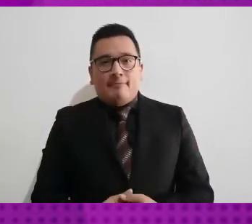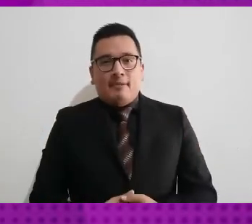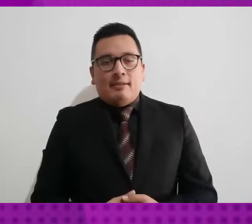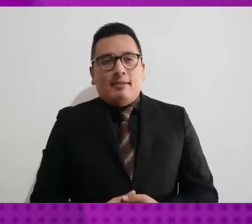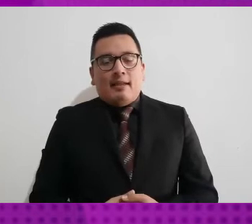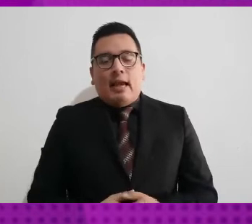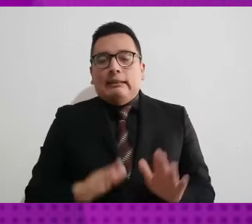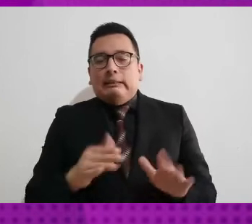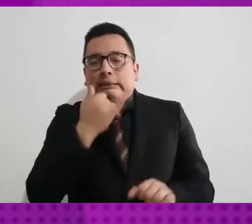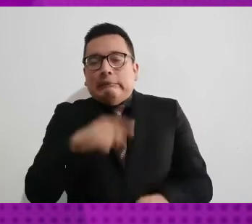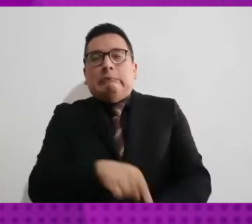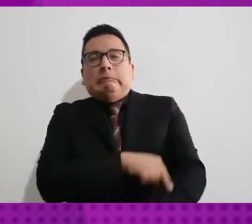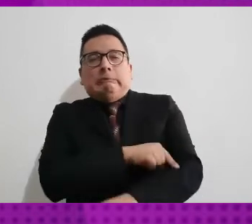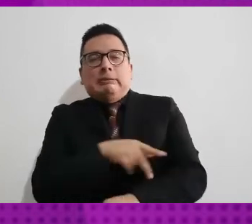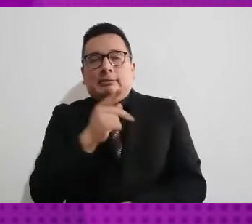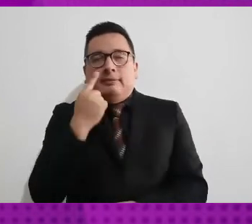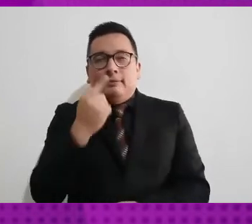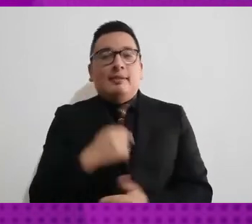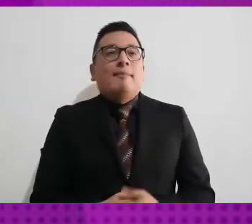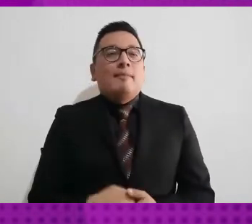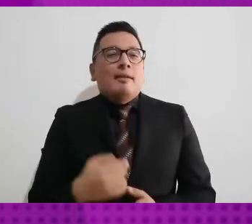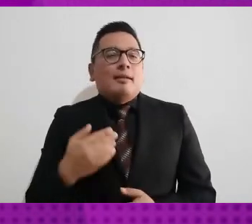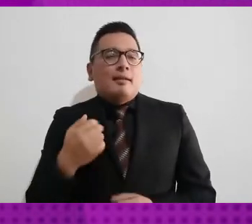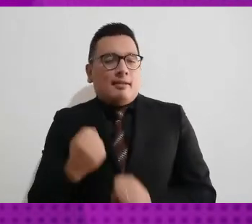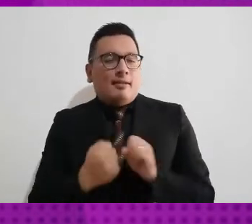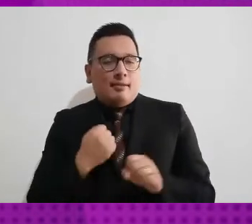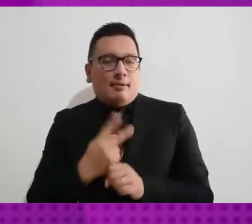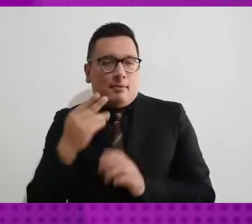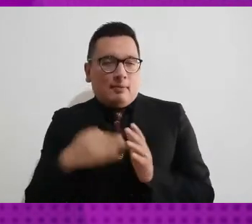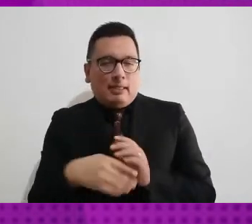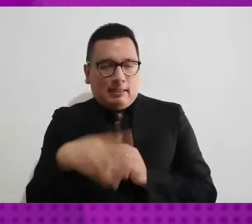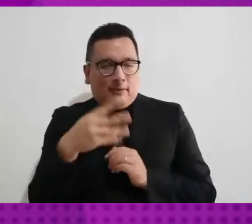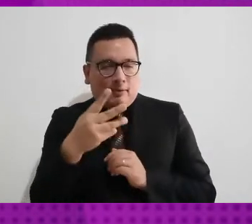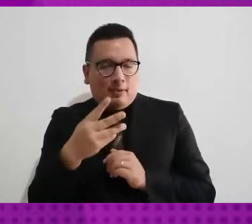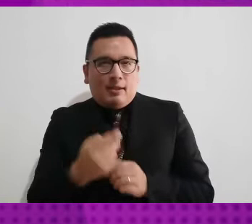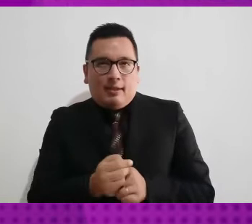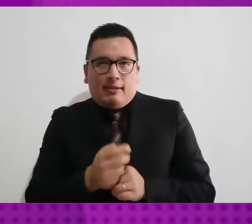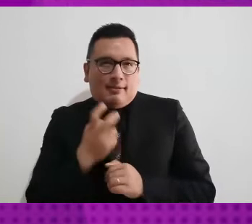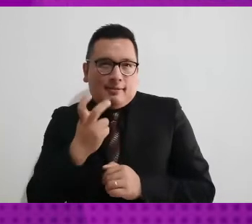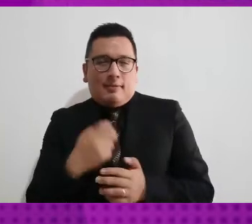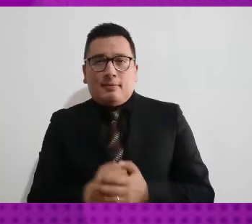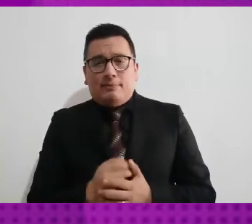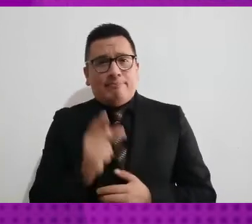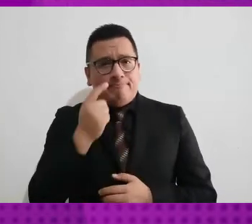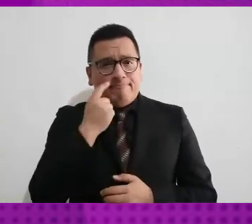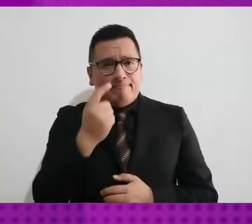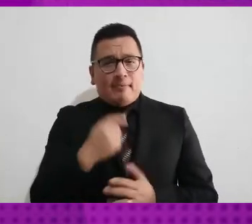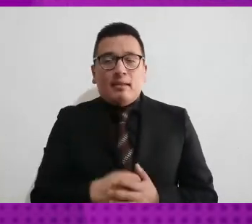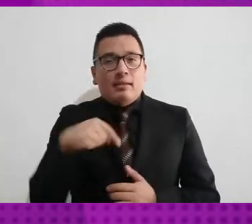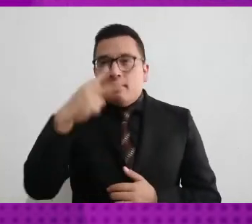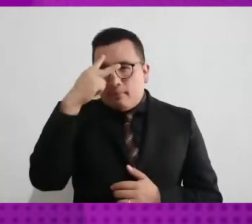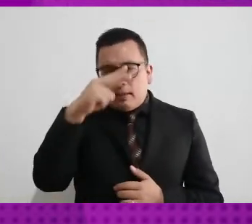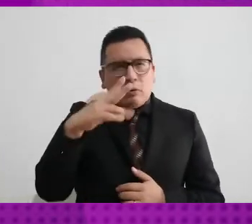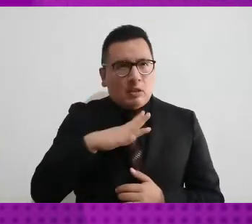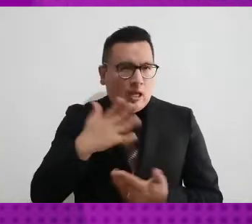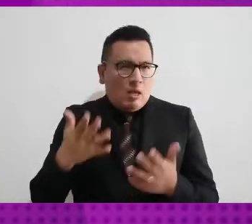perdón, me extendí un poco en el tiempo, y aquí ya voy aproximando a la reforma 2014 en que lo propició. Aun y cuando a